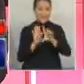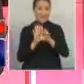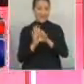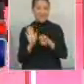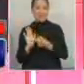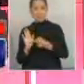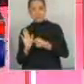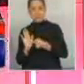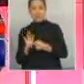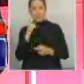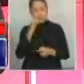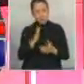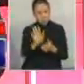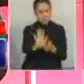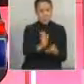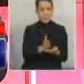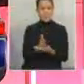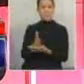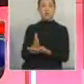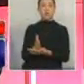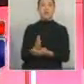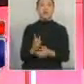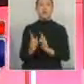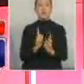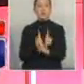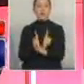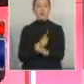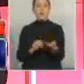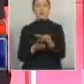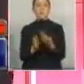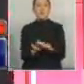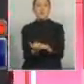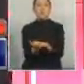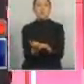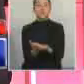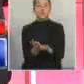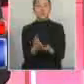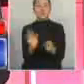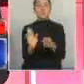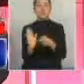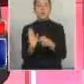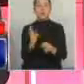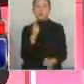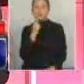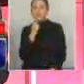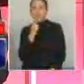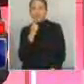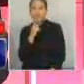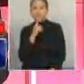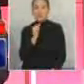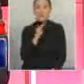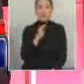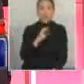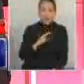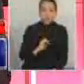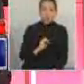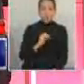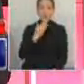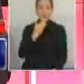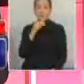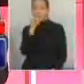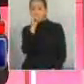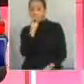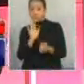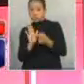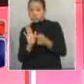convencimos, mira, hubo un cambio en la proposición que venía del impuesto al tabaco, hubo modificaciones en el alcohol,